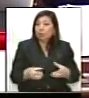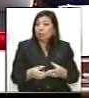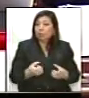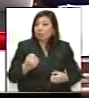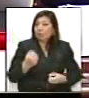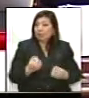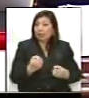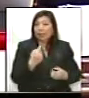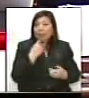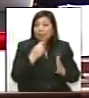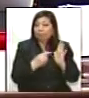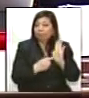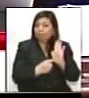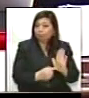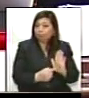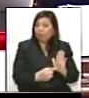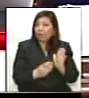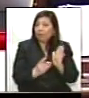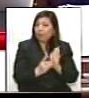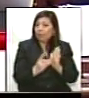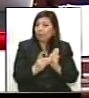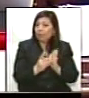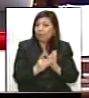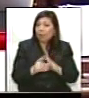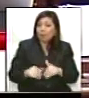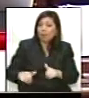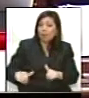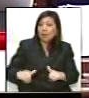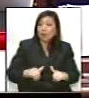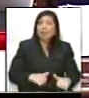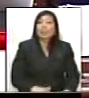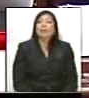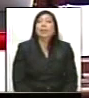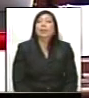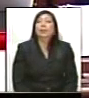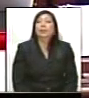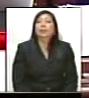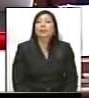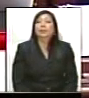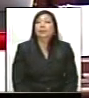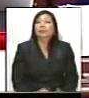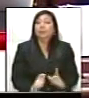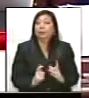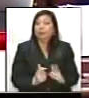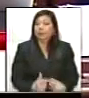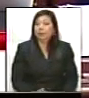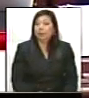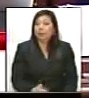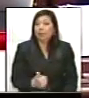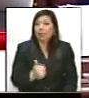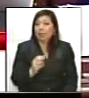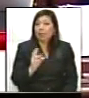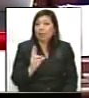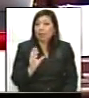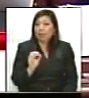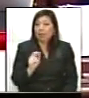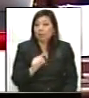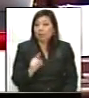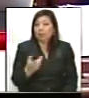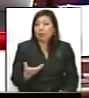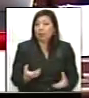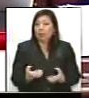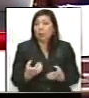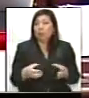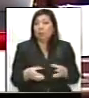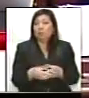transportes ha presentado un dictamen por unanimidad tiene la palabra la congresista aráoz fernández presidenta de la